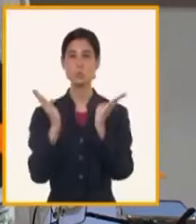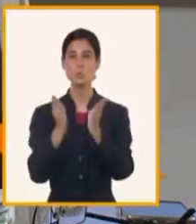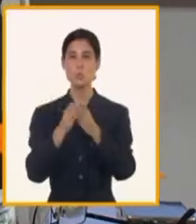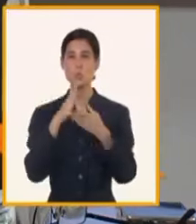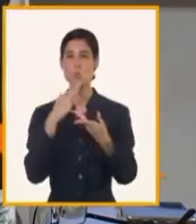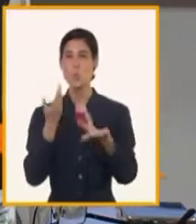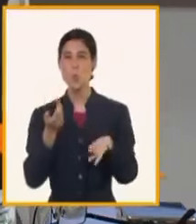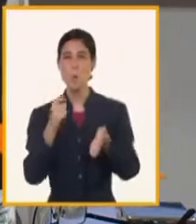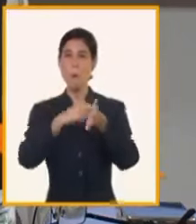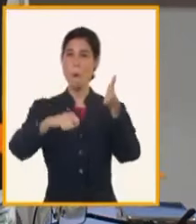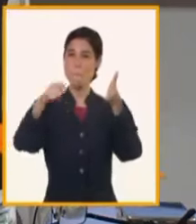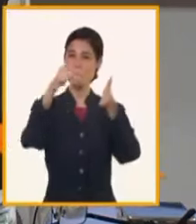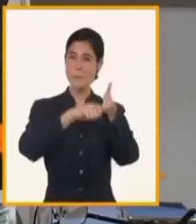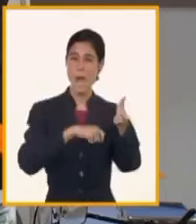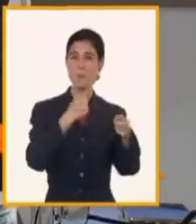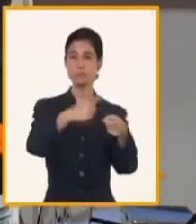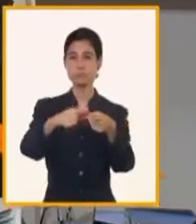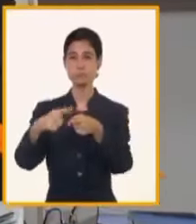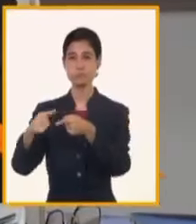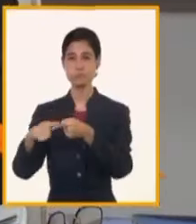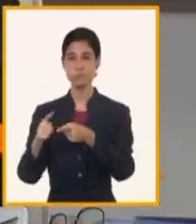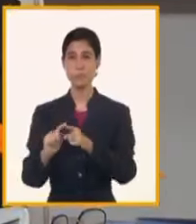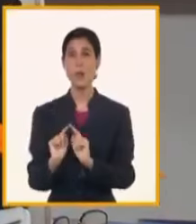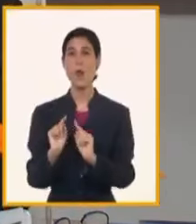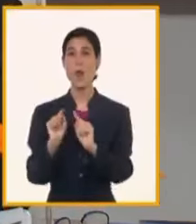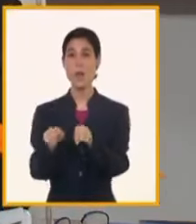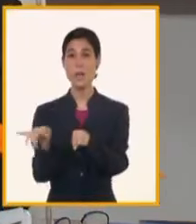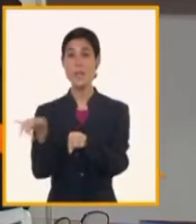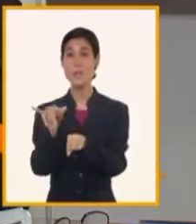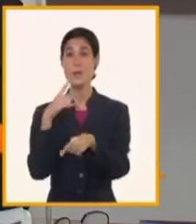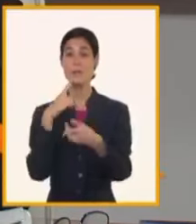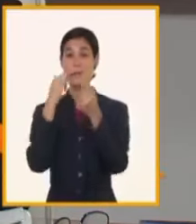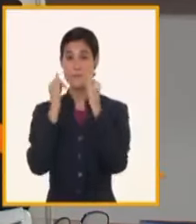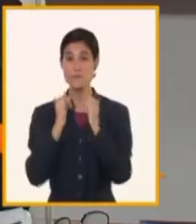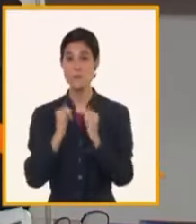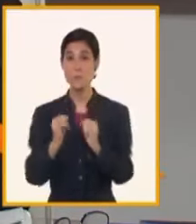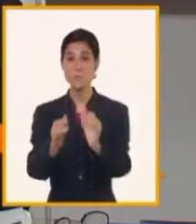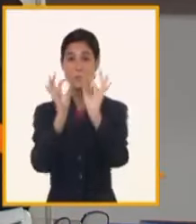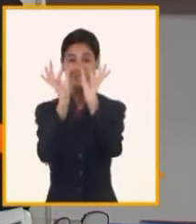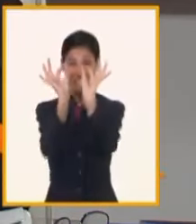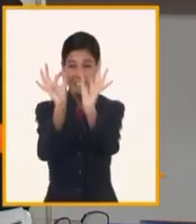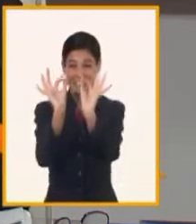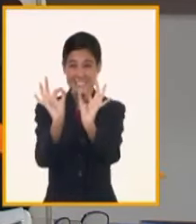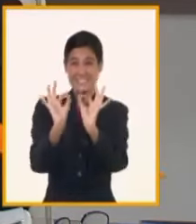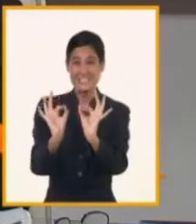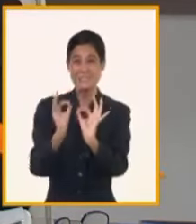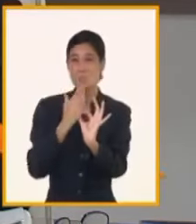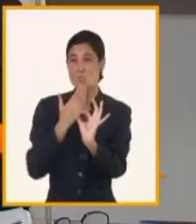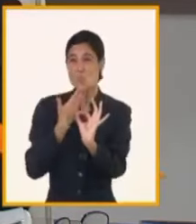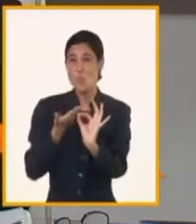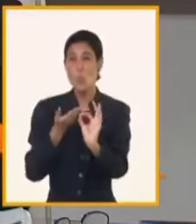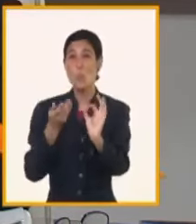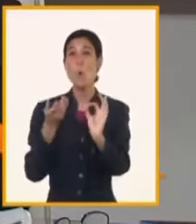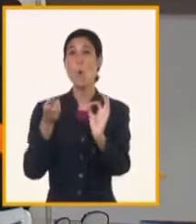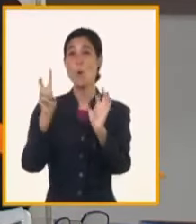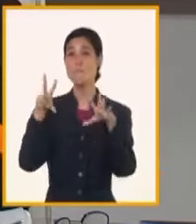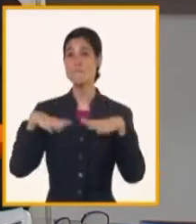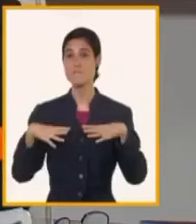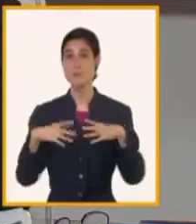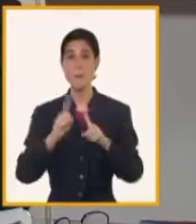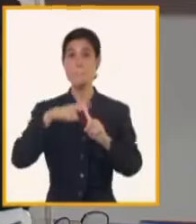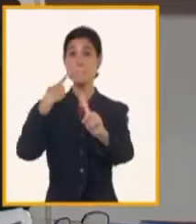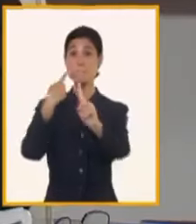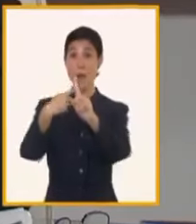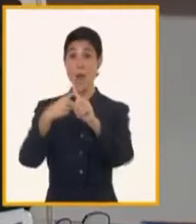el pronóstico de lo que va a suceder también se dio informaciones detalladas de cómo iba a ser el primer semestre los mantenimientos y cuá eran